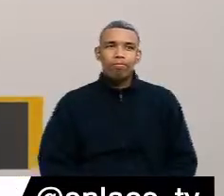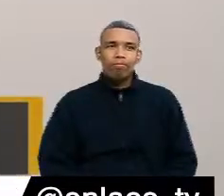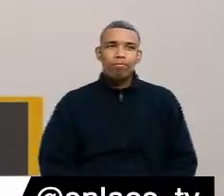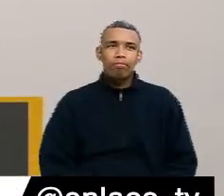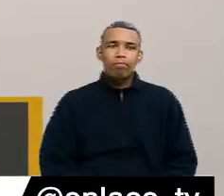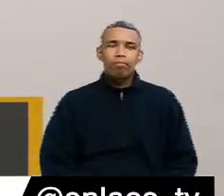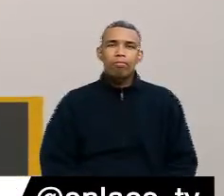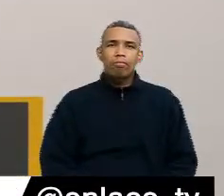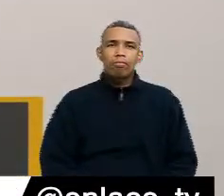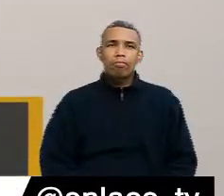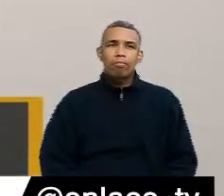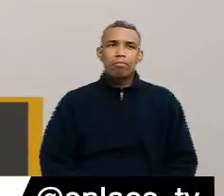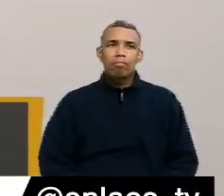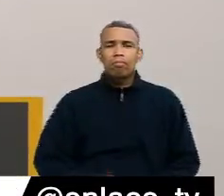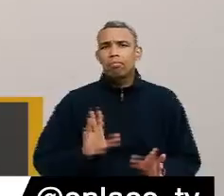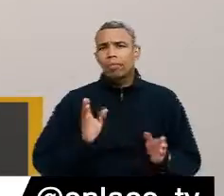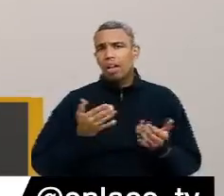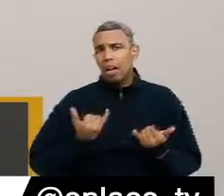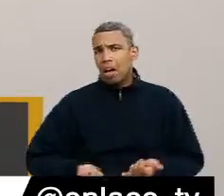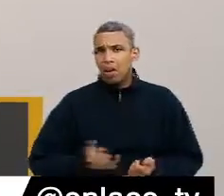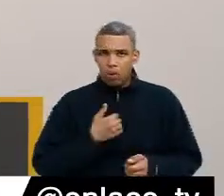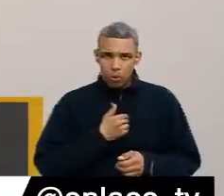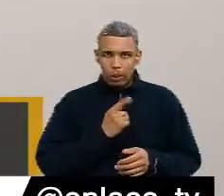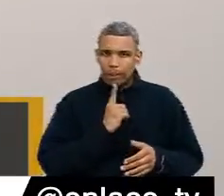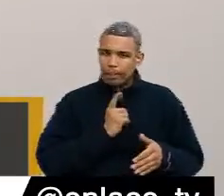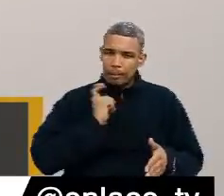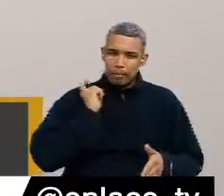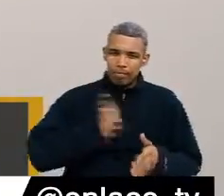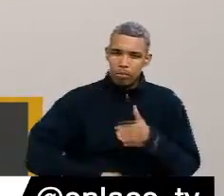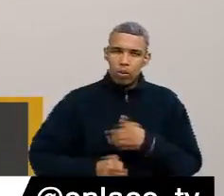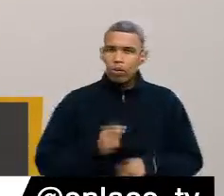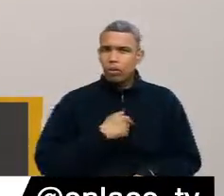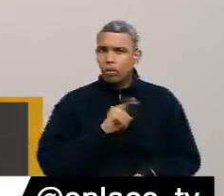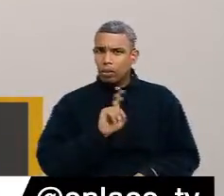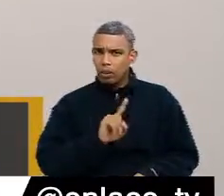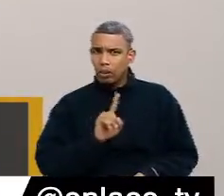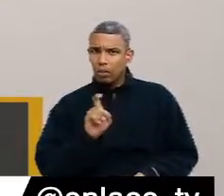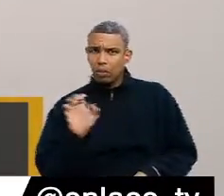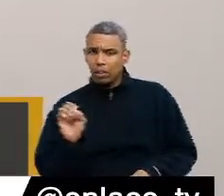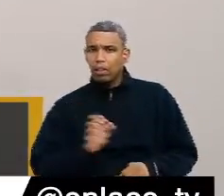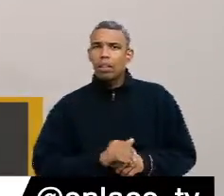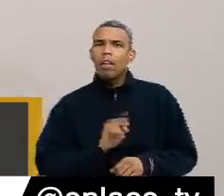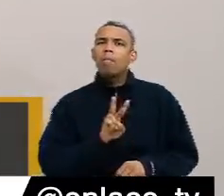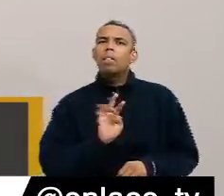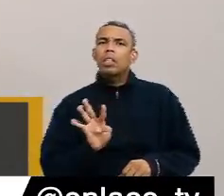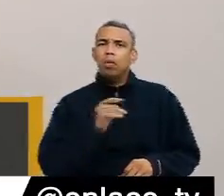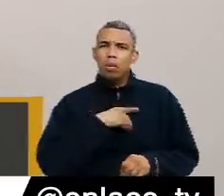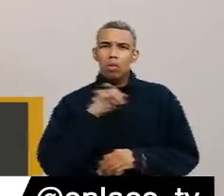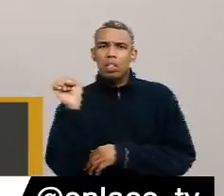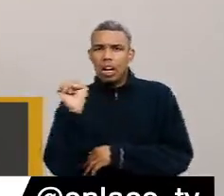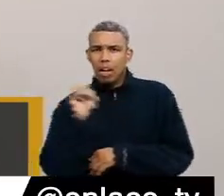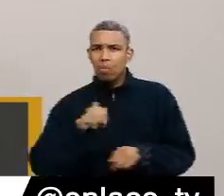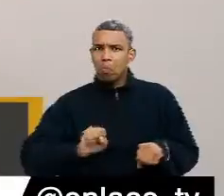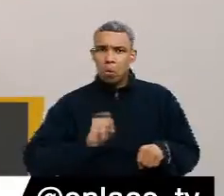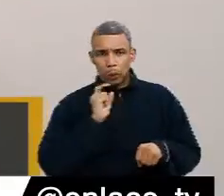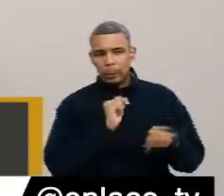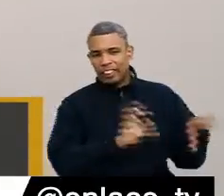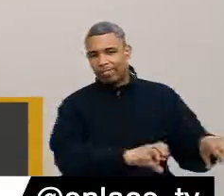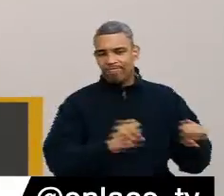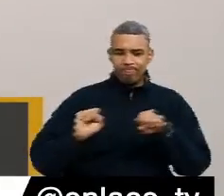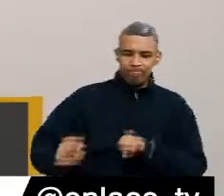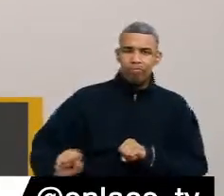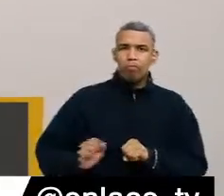momento se han reportado 160 comparendos, 24 vehículos inmovilizados. Se han presentado hasta la mañana de